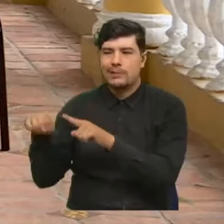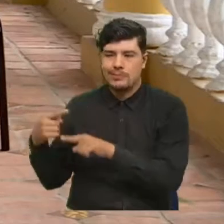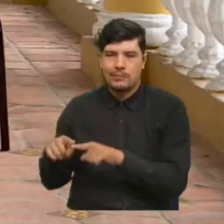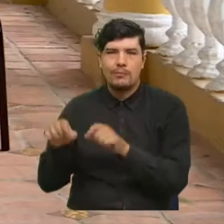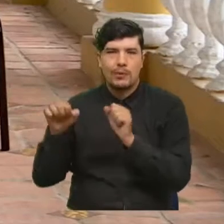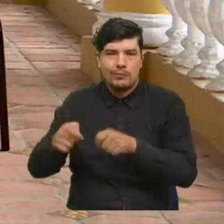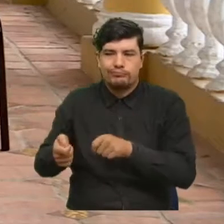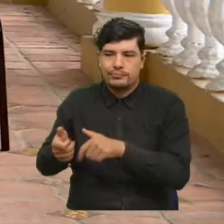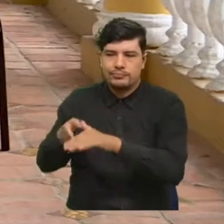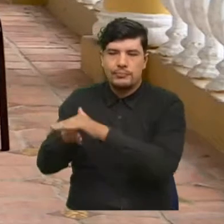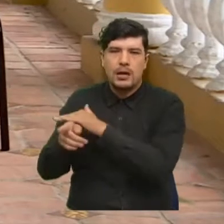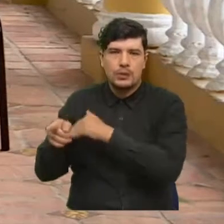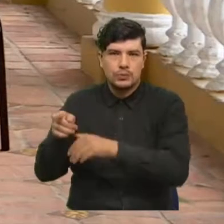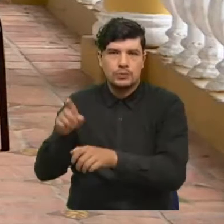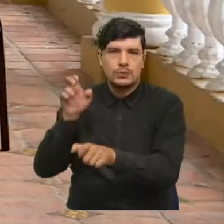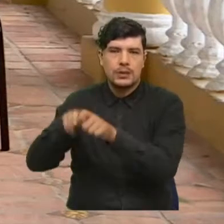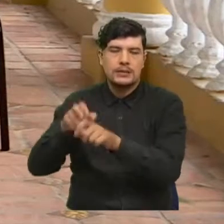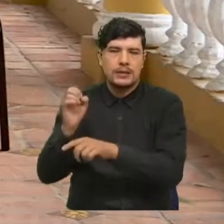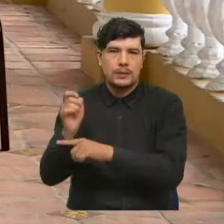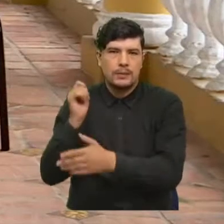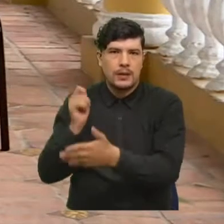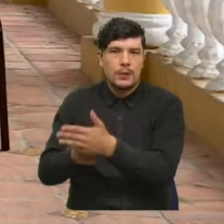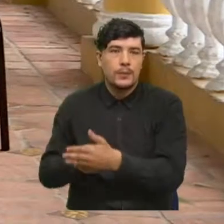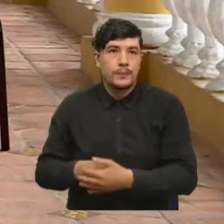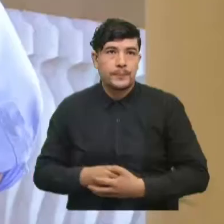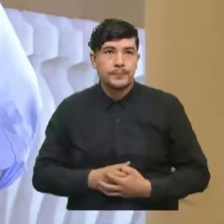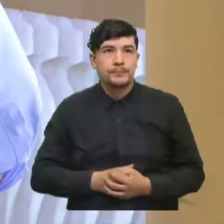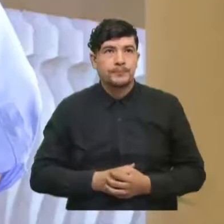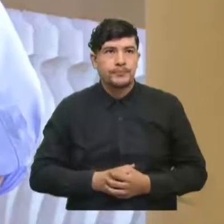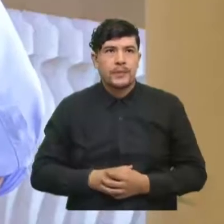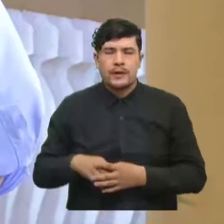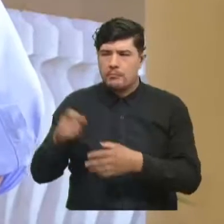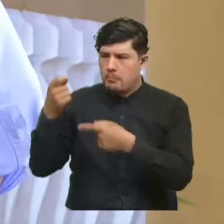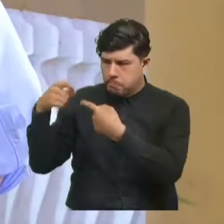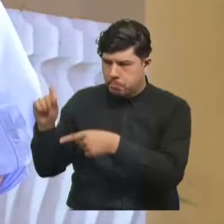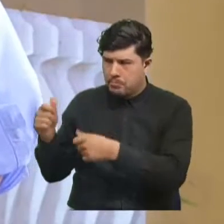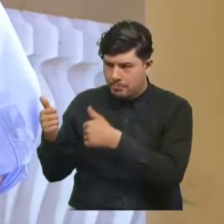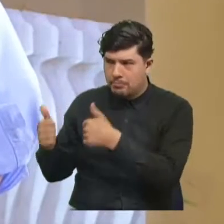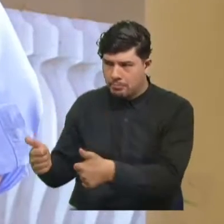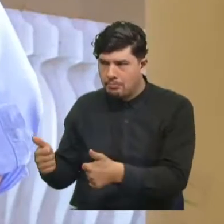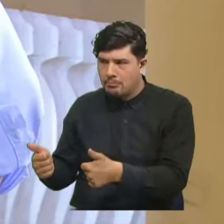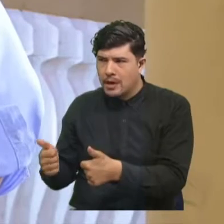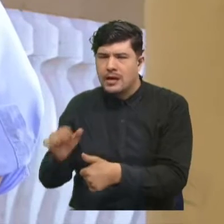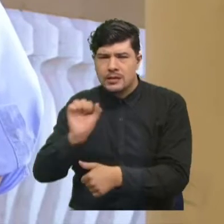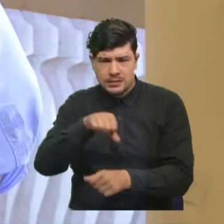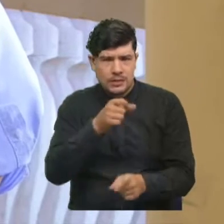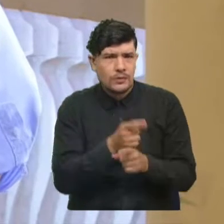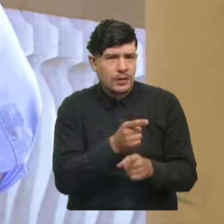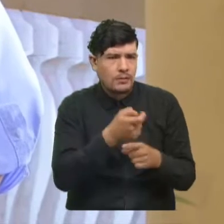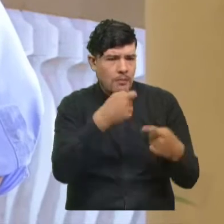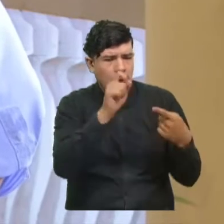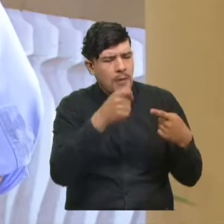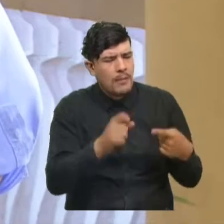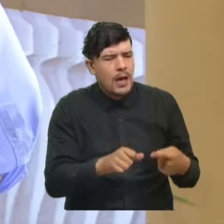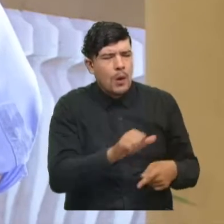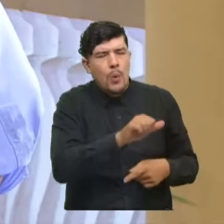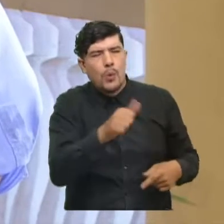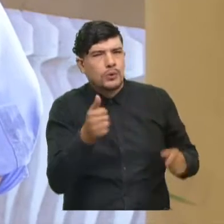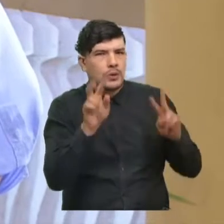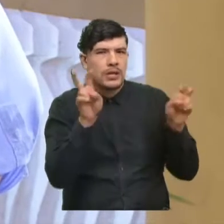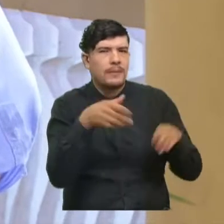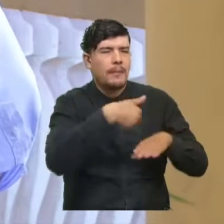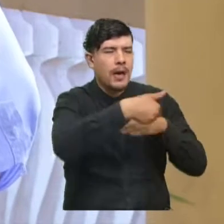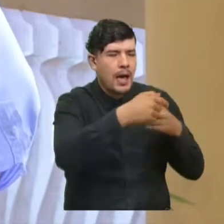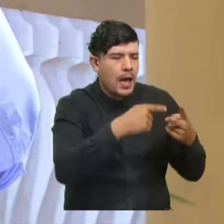chulear y yo creo que aquí podemos seguir avanzando hay otro tema que ellos han exigido vamos a el